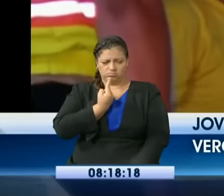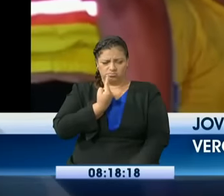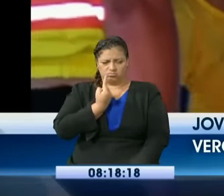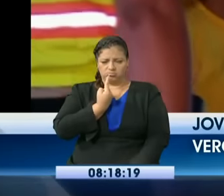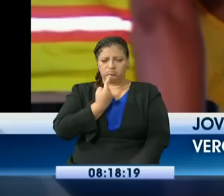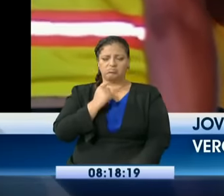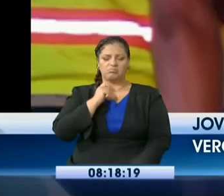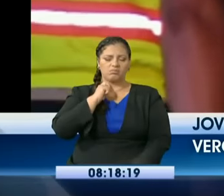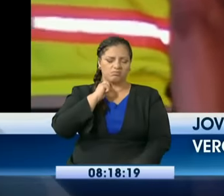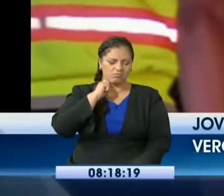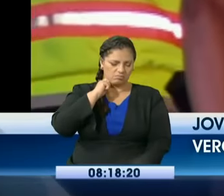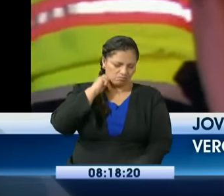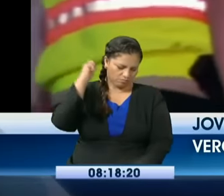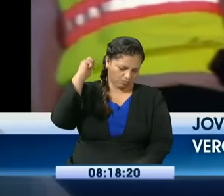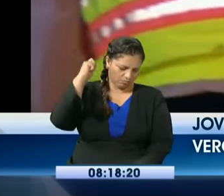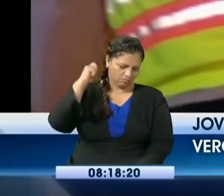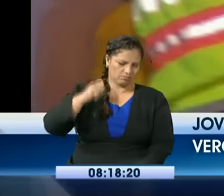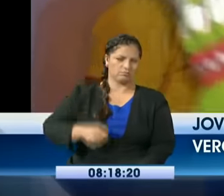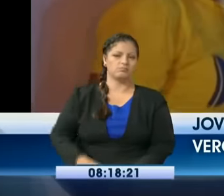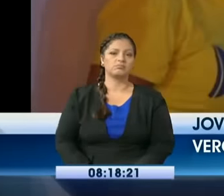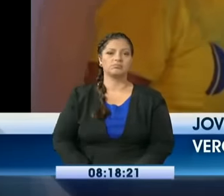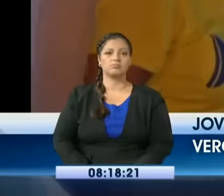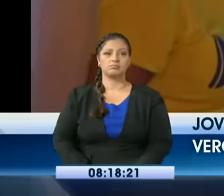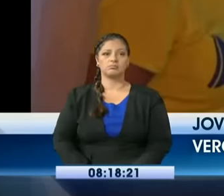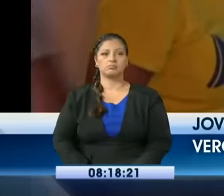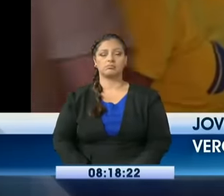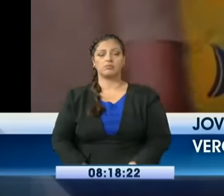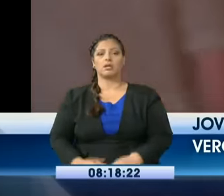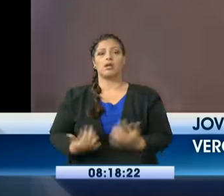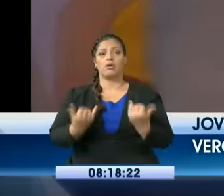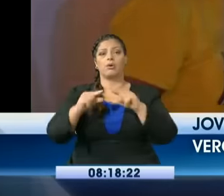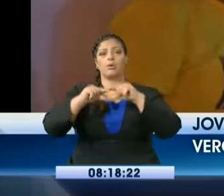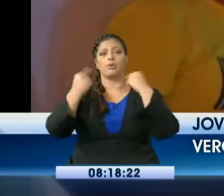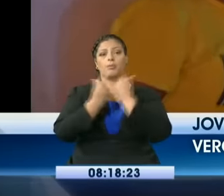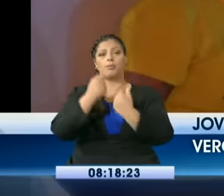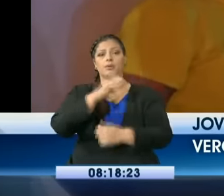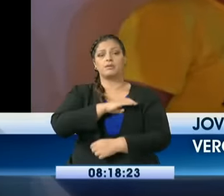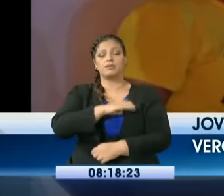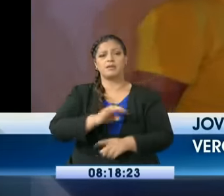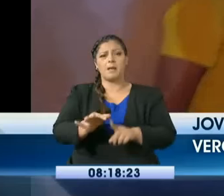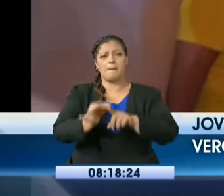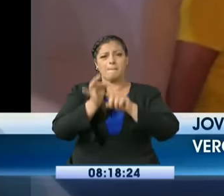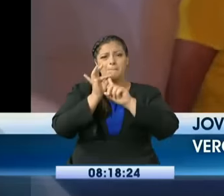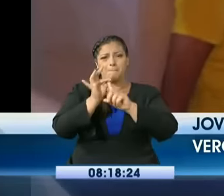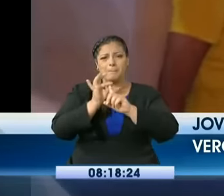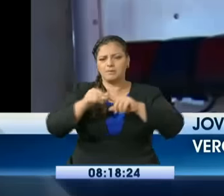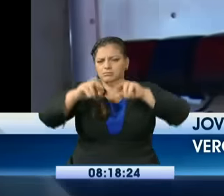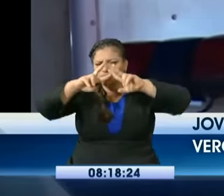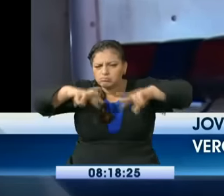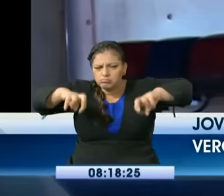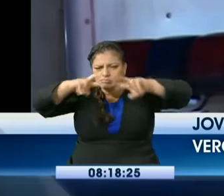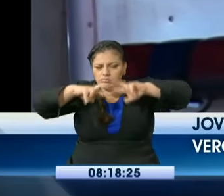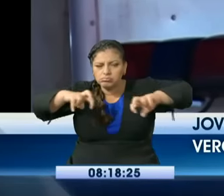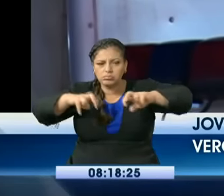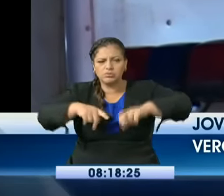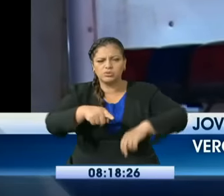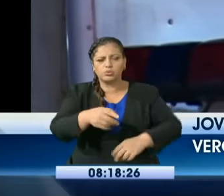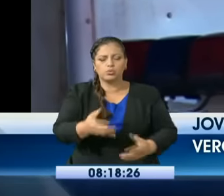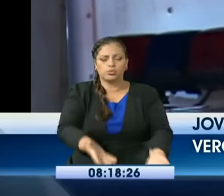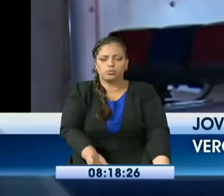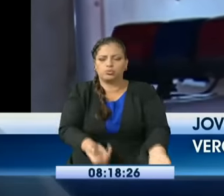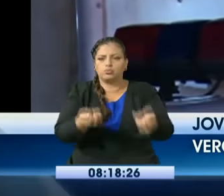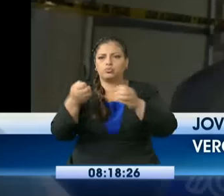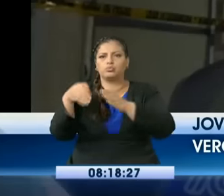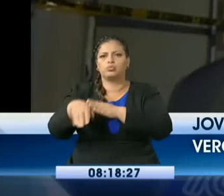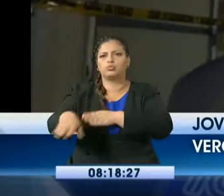venía maquinando. La policía forense de criminalística ya tomó procedimiento, ha hecho el levantamiento de cadáver, la fiscalía ha dado por cumplida